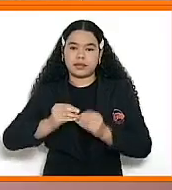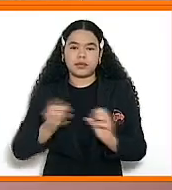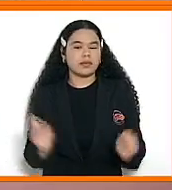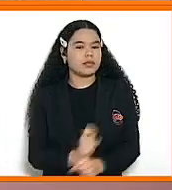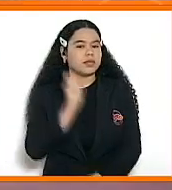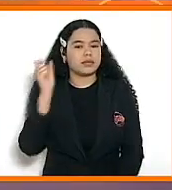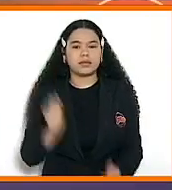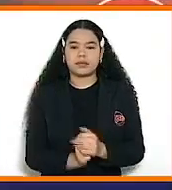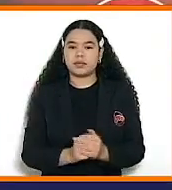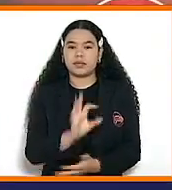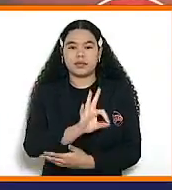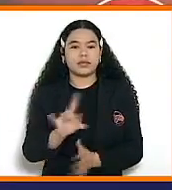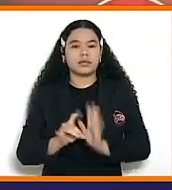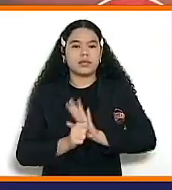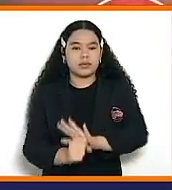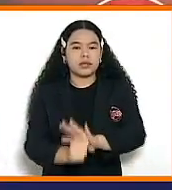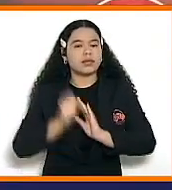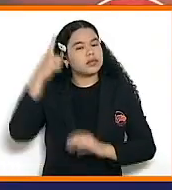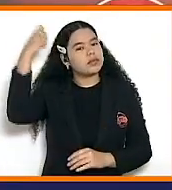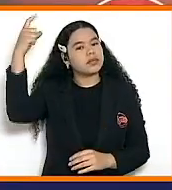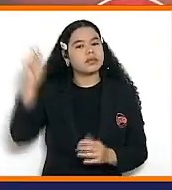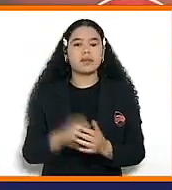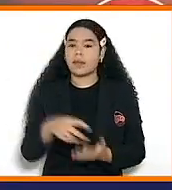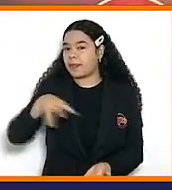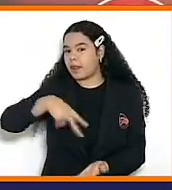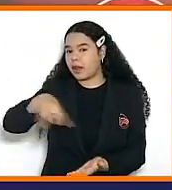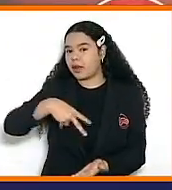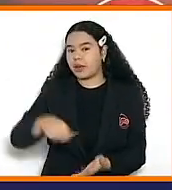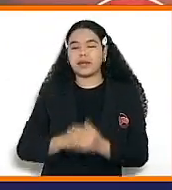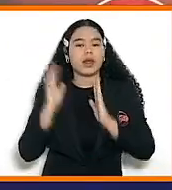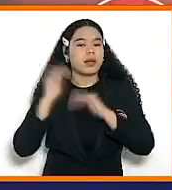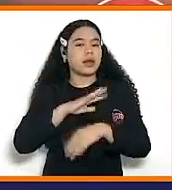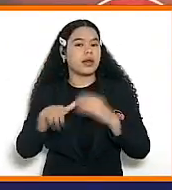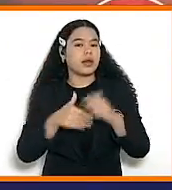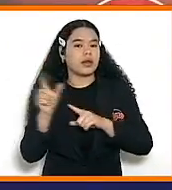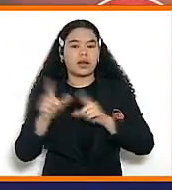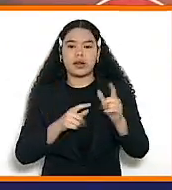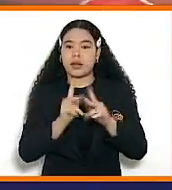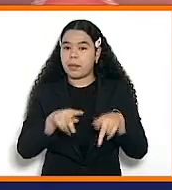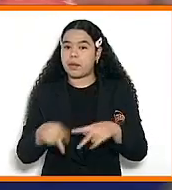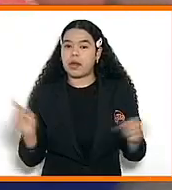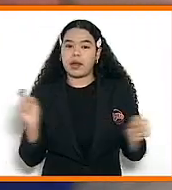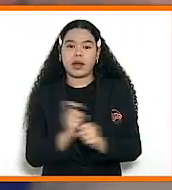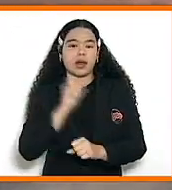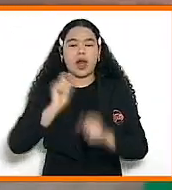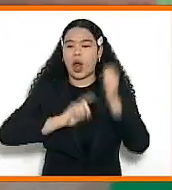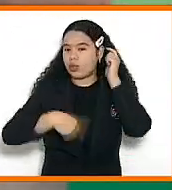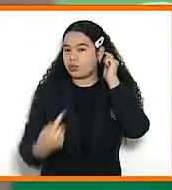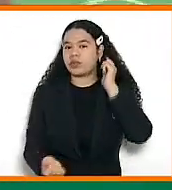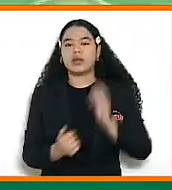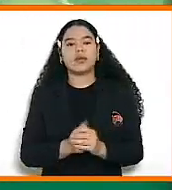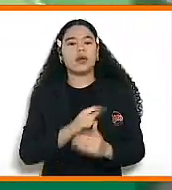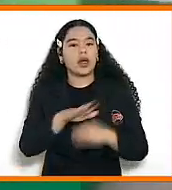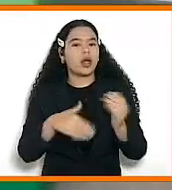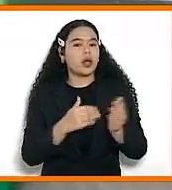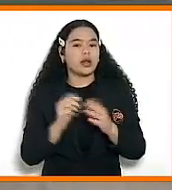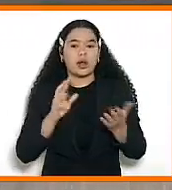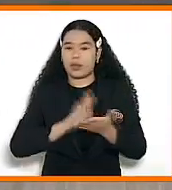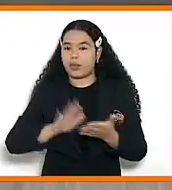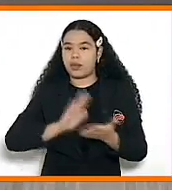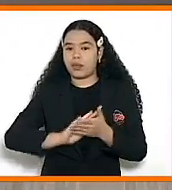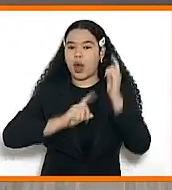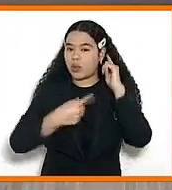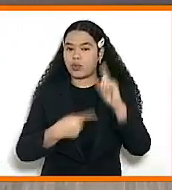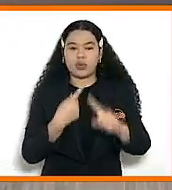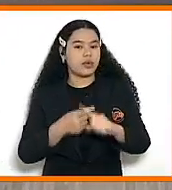favorecido 98 con su símbolo de sueños bailes. Espero que seas parte de nuestros afortunados ganadores en Diaria y que hayas realizado tu jugada para Multi X